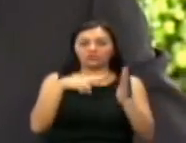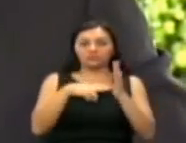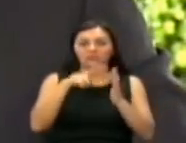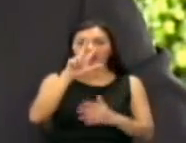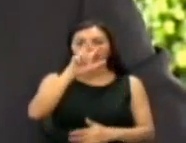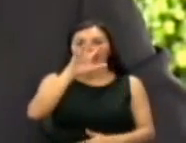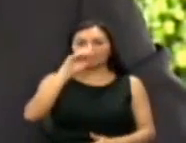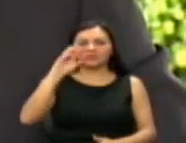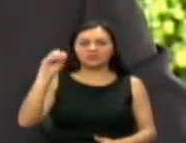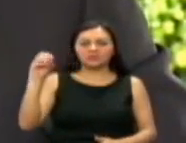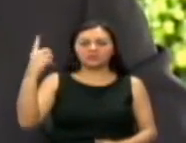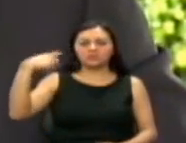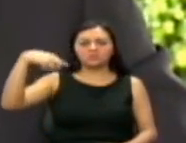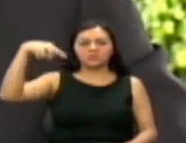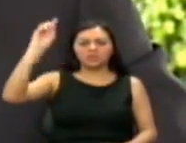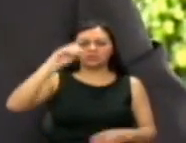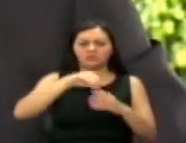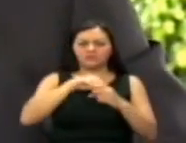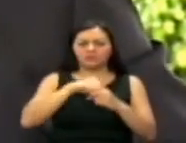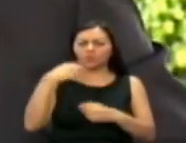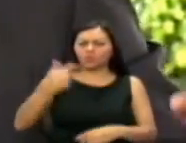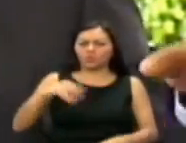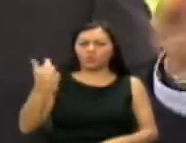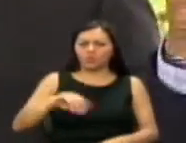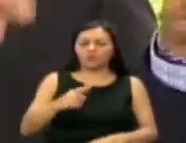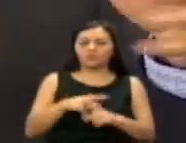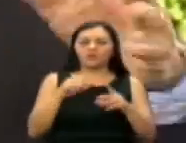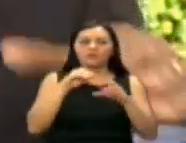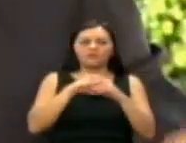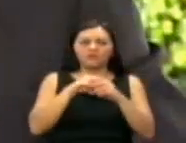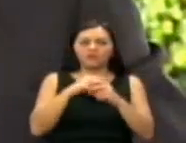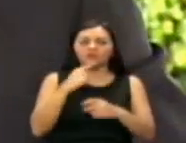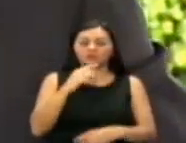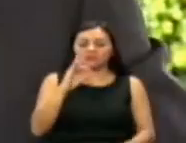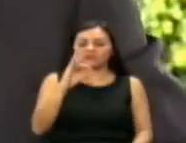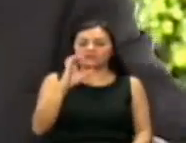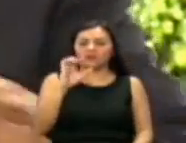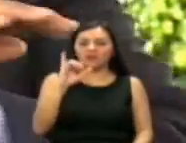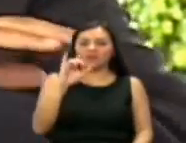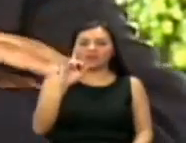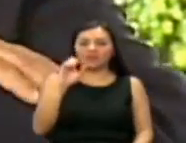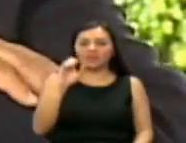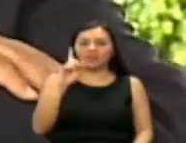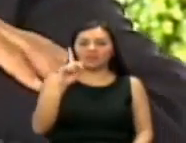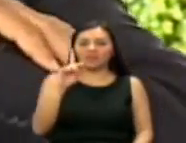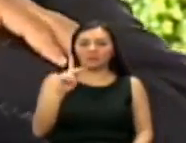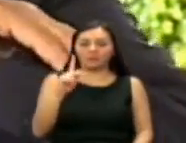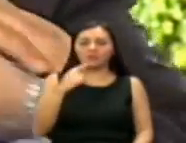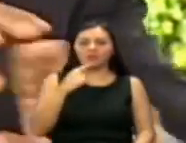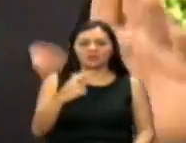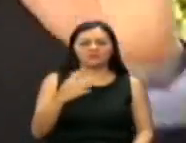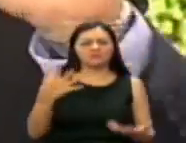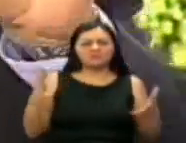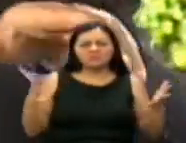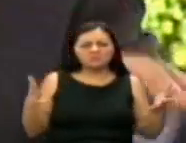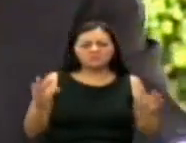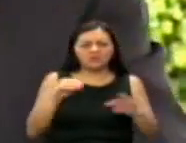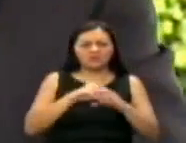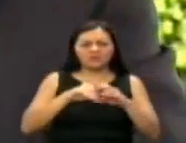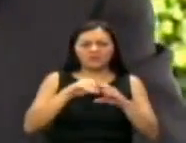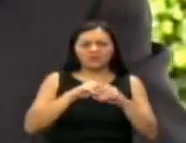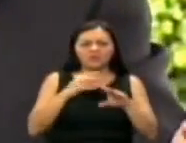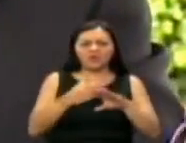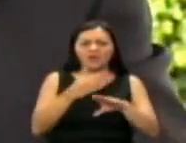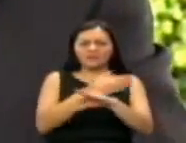que es un fondo altísimo. Aquí nos hablan de los fonditos antes del FEIREP, etcétera. Ninguno de esos fondos tuvo ni de cerca lo que tiene el